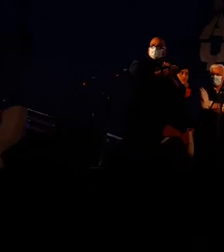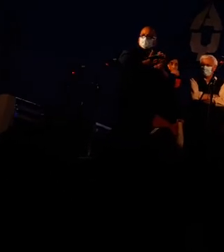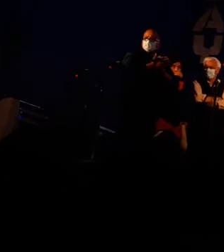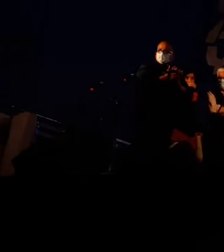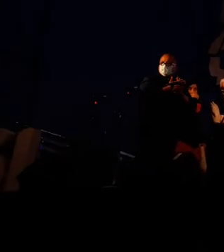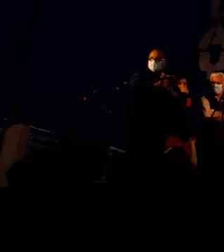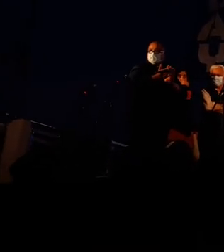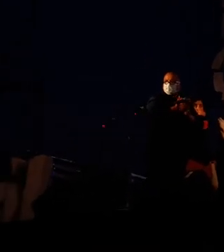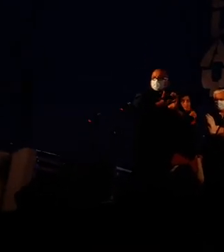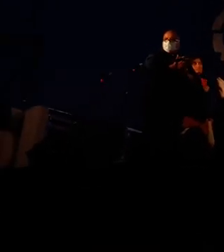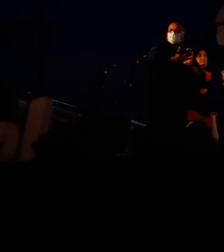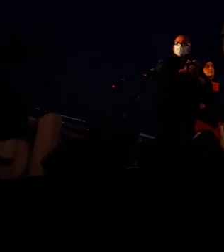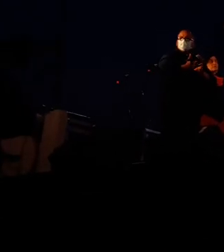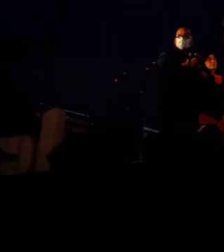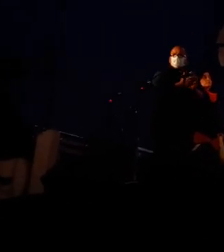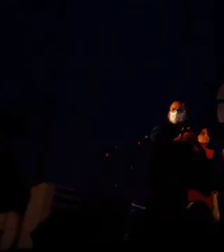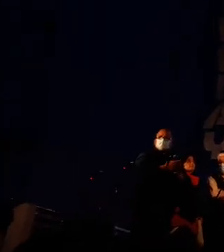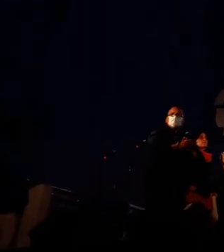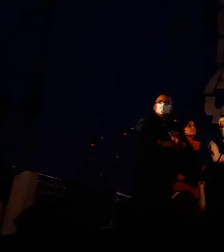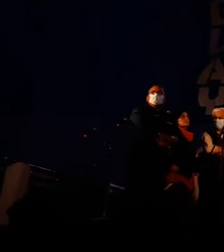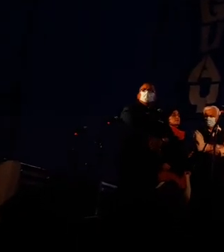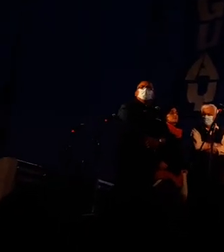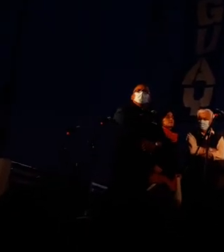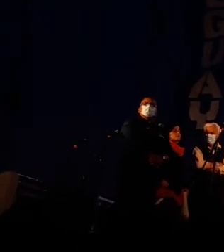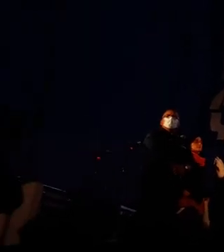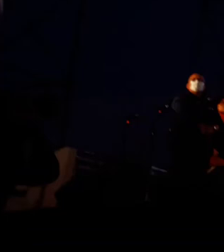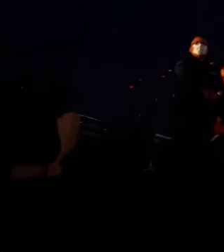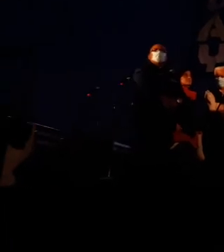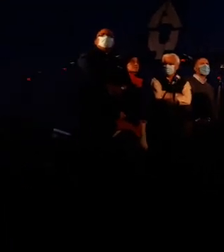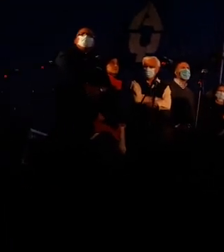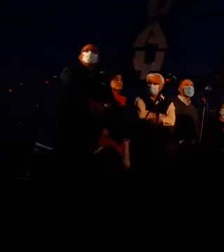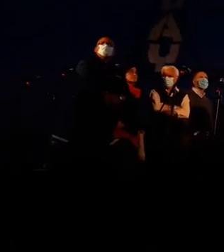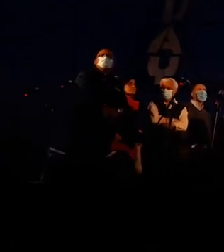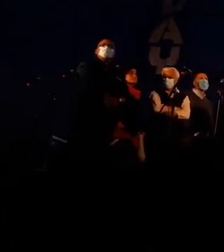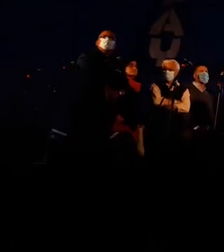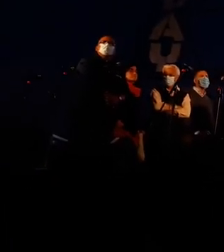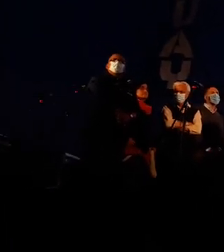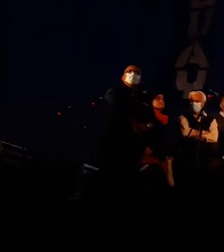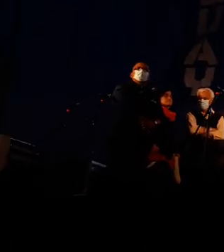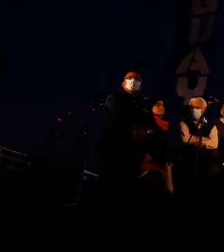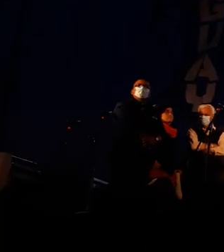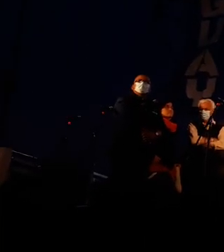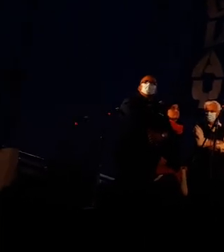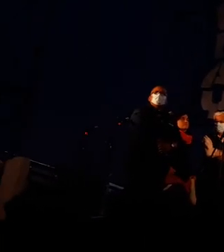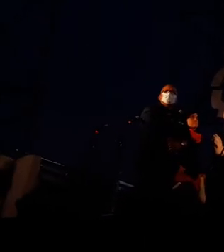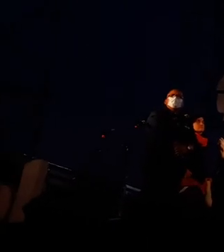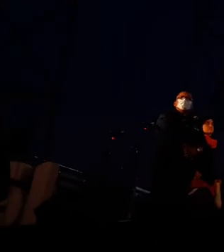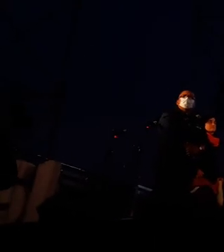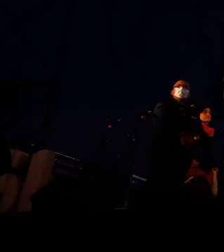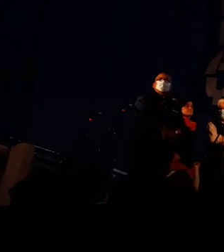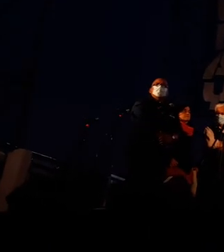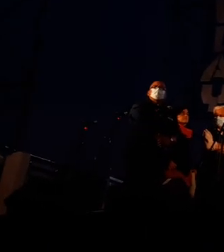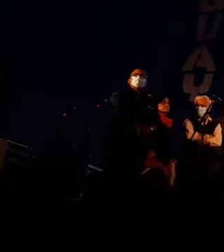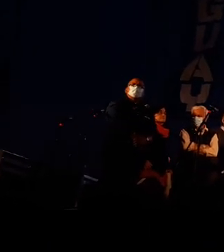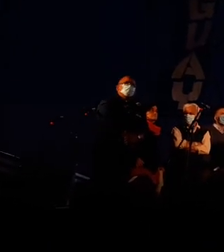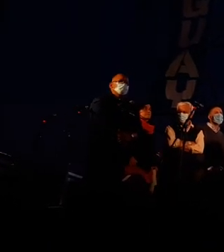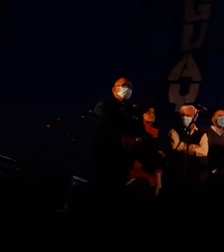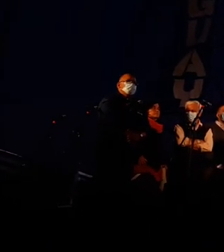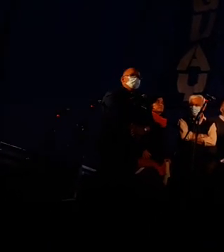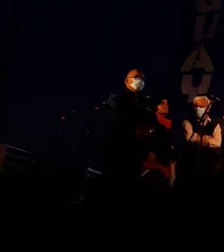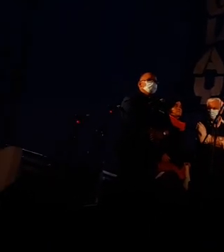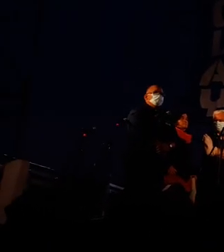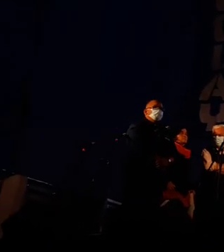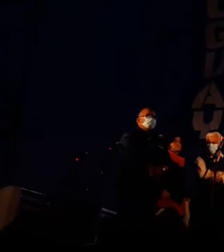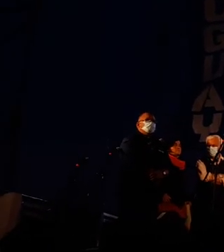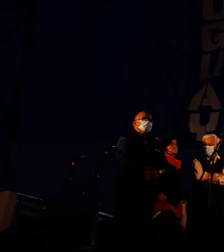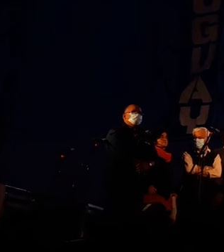Uruguay es defensa de la vida y de las garantías jurídicas para todos y todas. Uruguay es vivir en paz, fomentando mayor convivencia